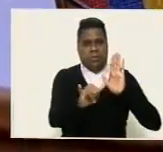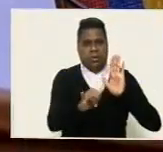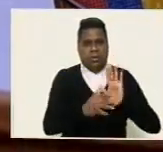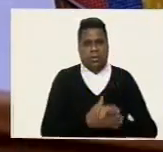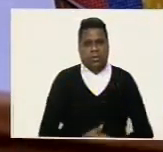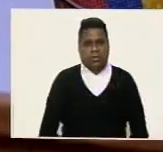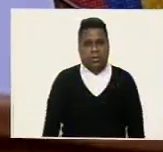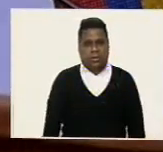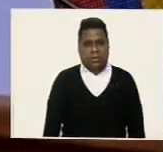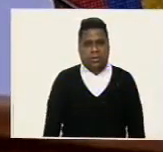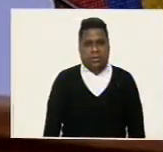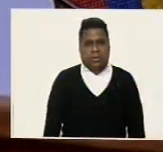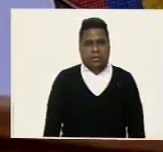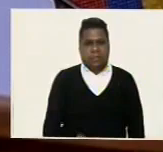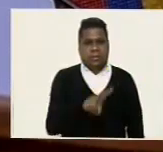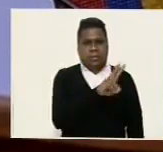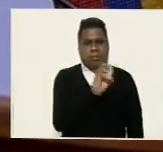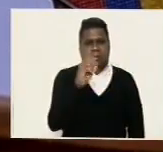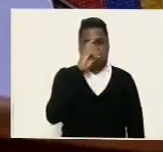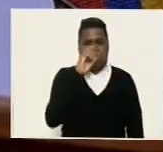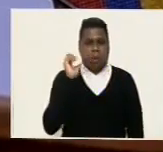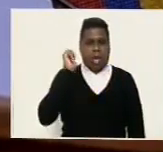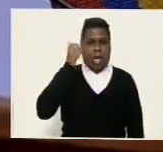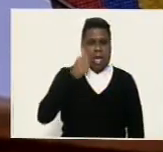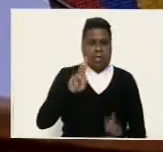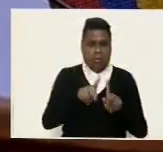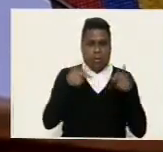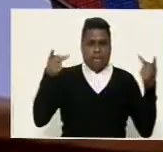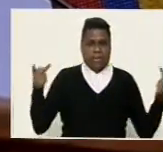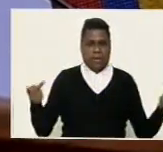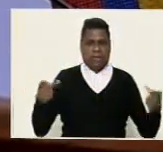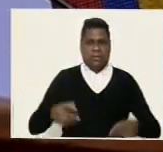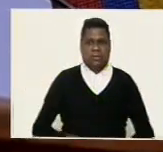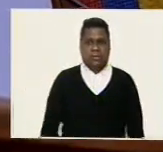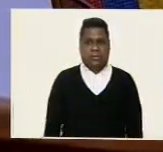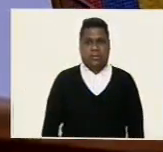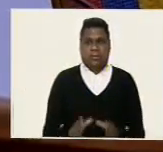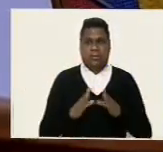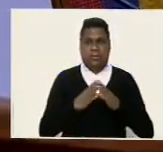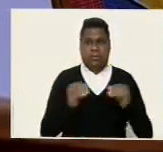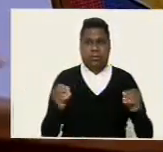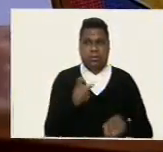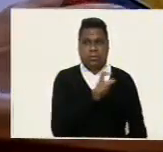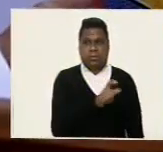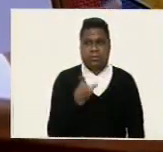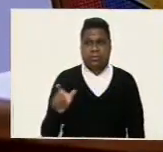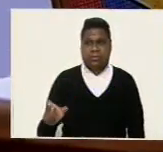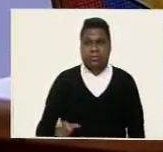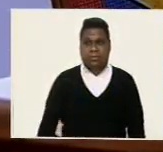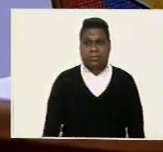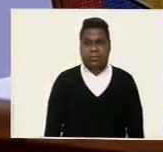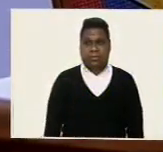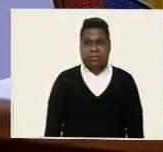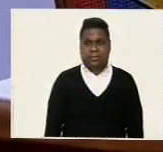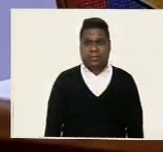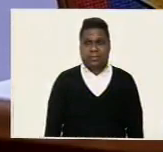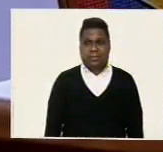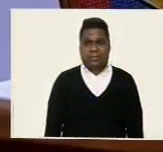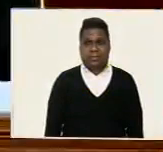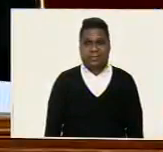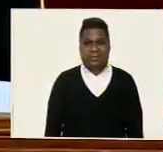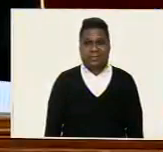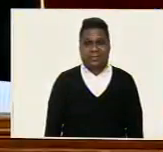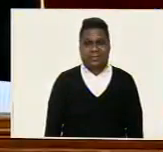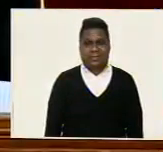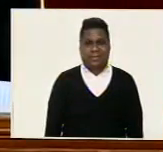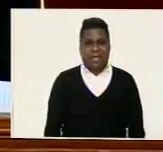bicentenario de la creación del semanario Correo del Orinoco. Es todo, presidente. Gracias. Señor secretario, tiene